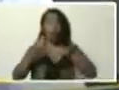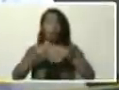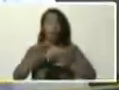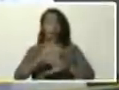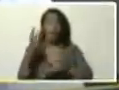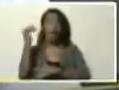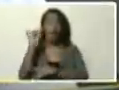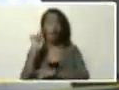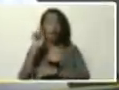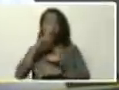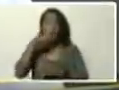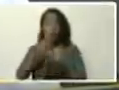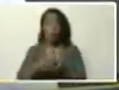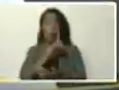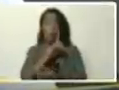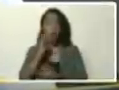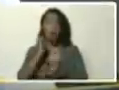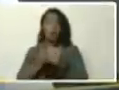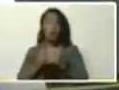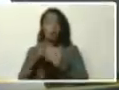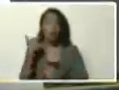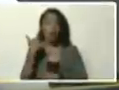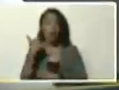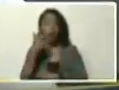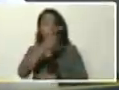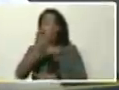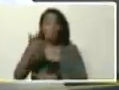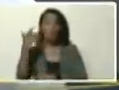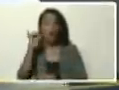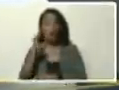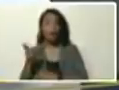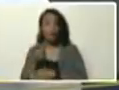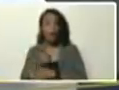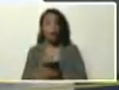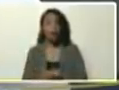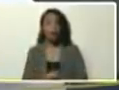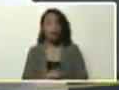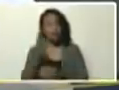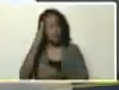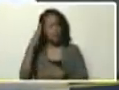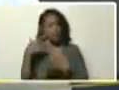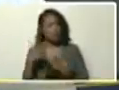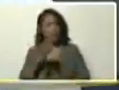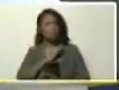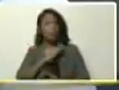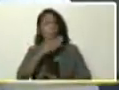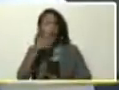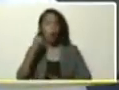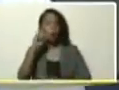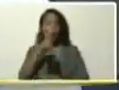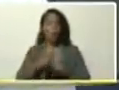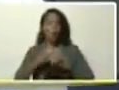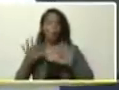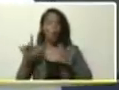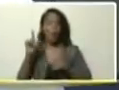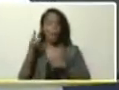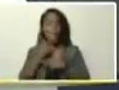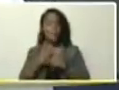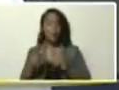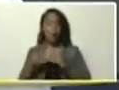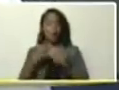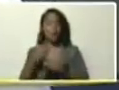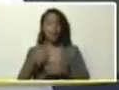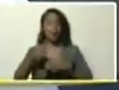tiene nombre, apellido, teléfono de las personas que tiene que buscar. O sea, lo que tenemos que mejorar el 1x10, pero es a